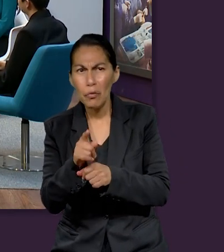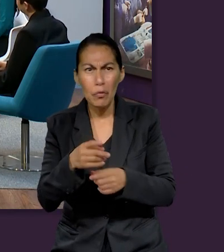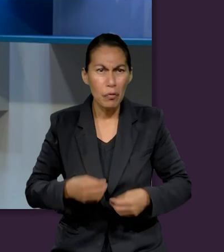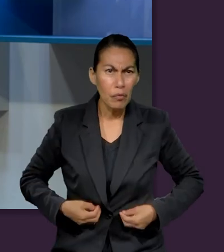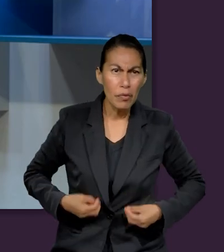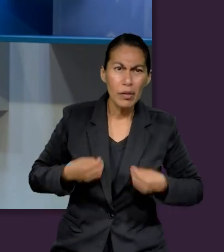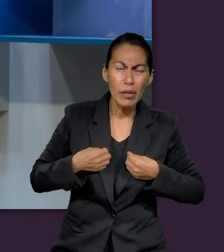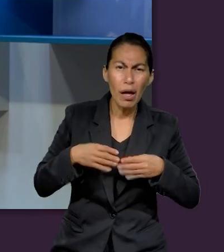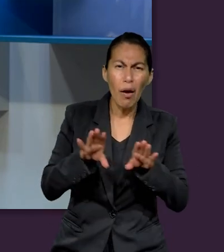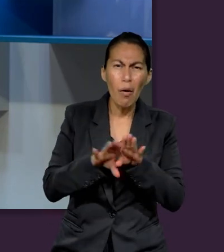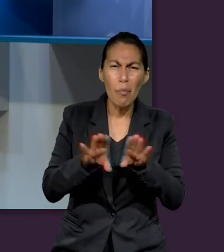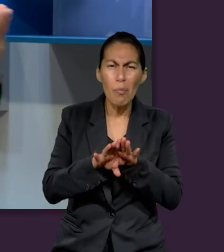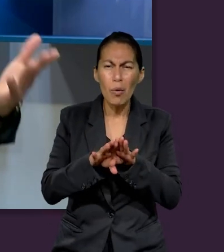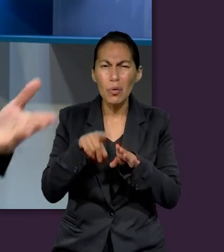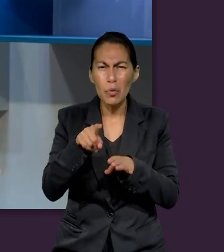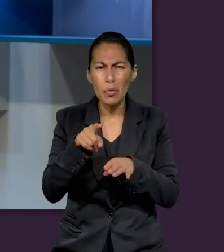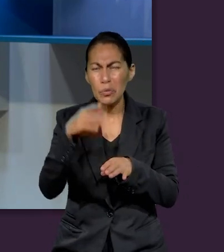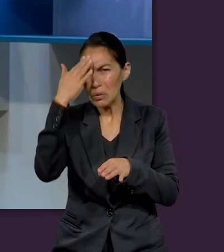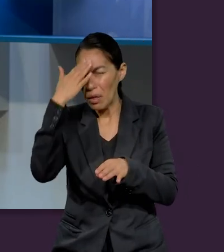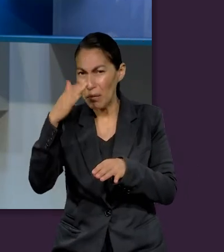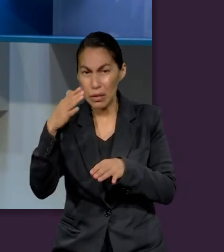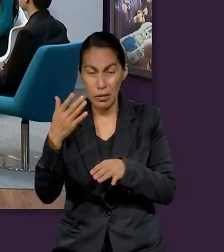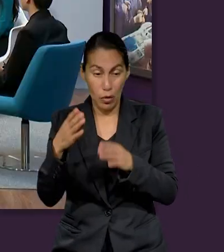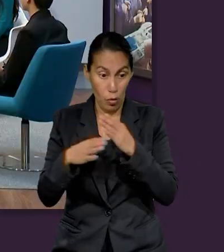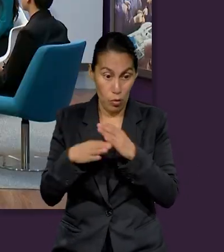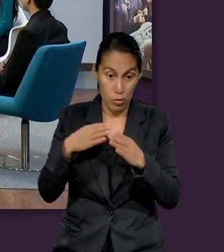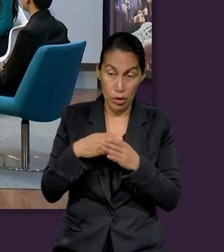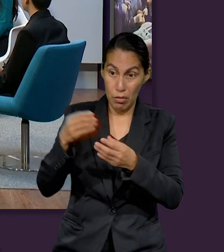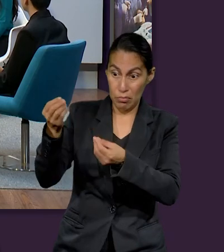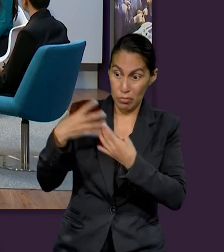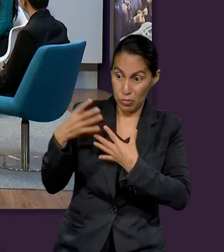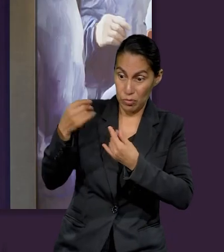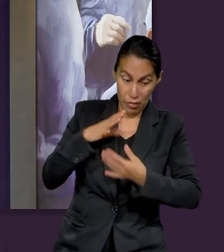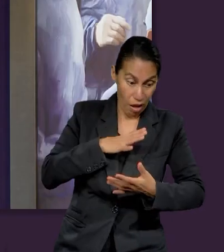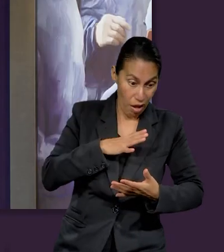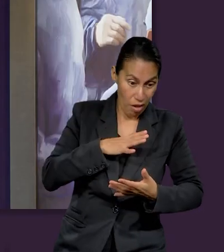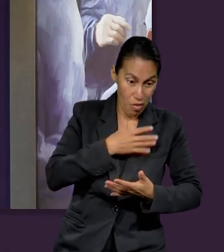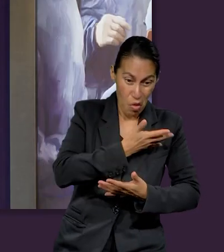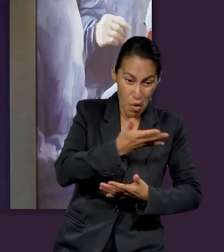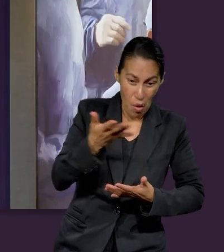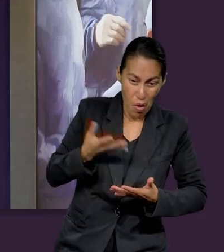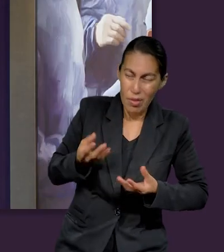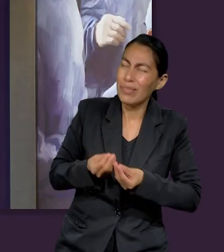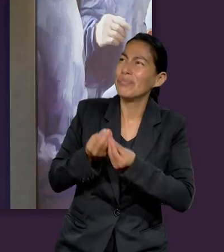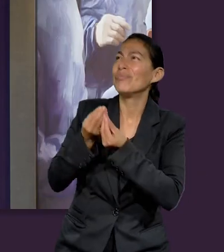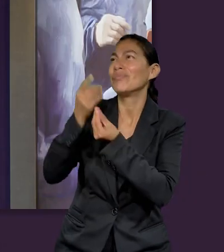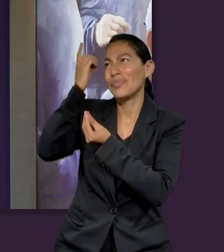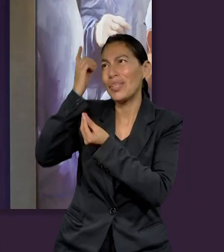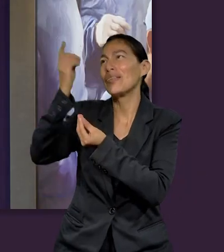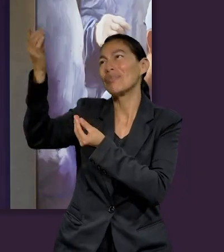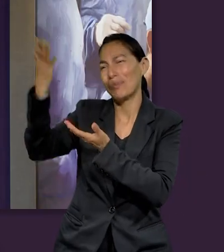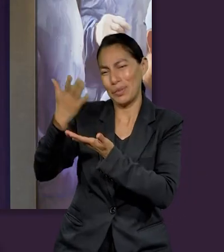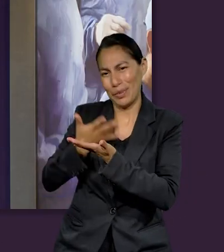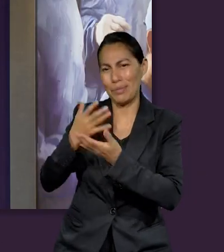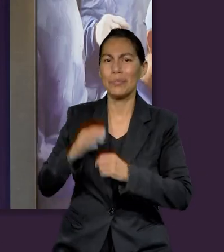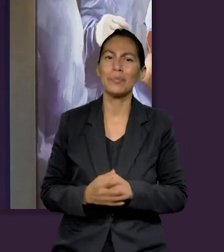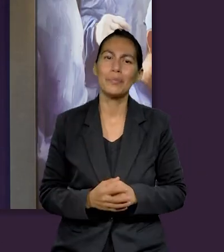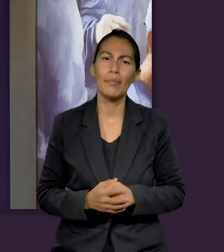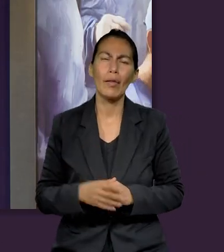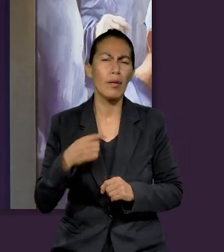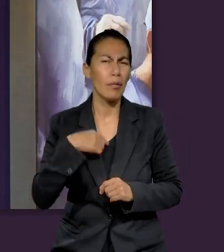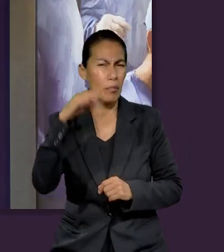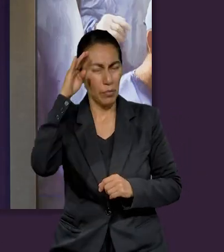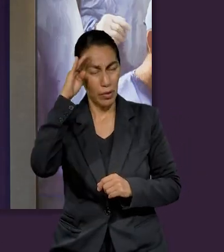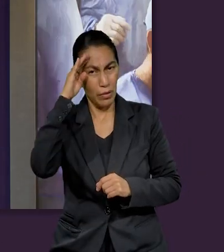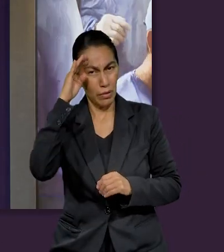vida el reconocer que todo le pertenece a Dios Bueno yo quisiera citar lo que dice la lección